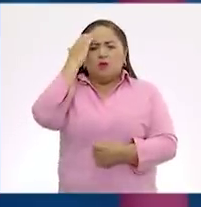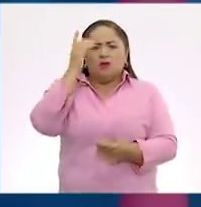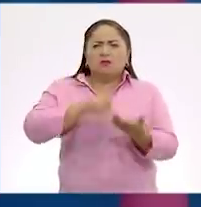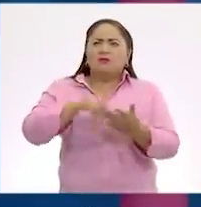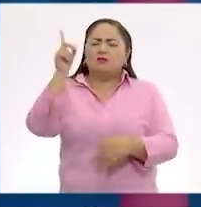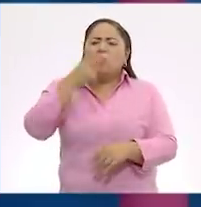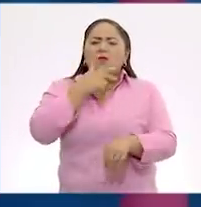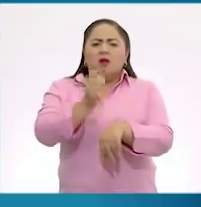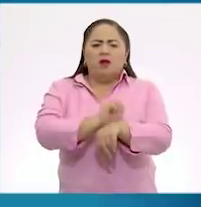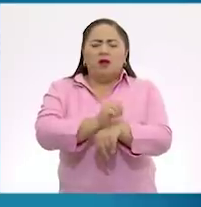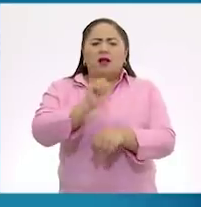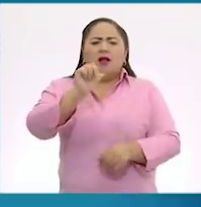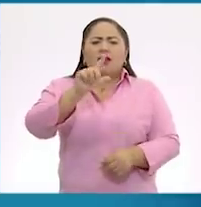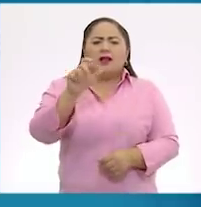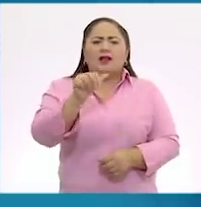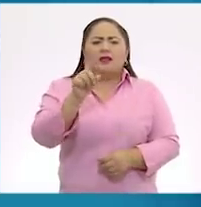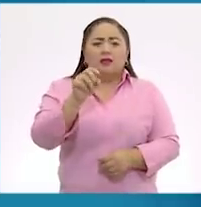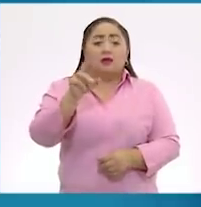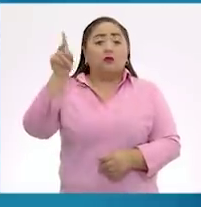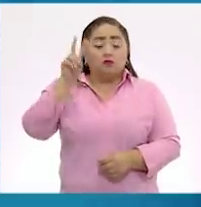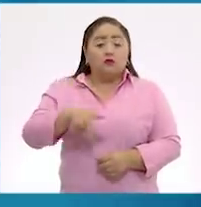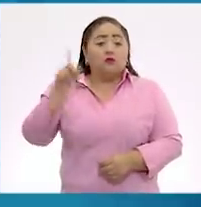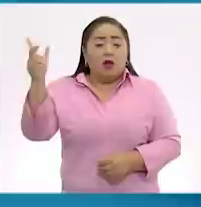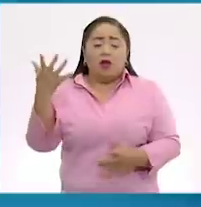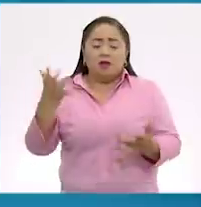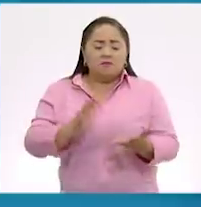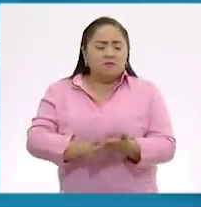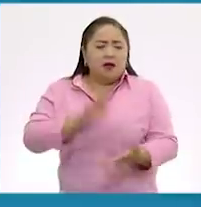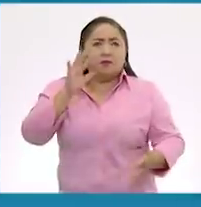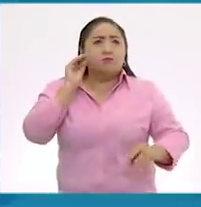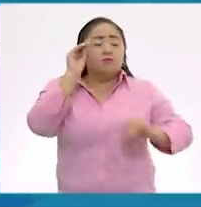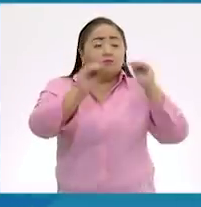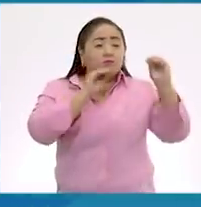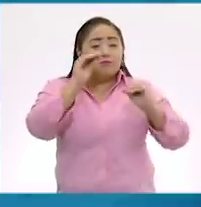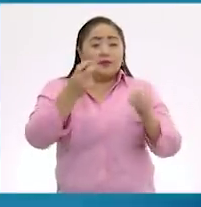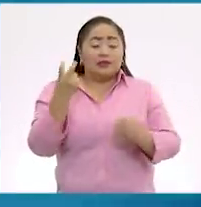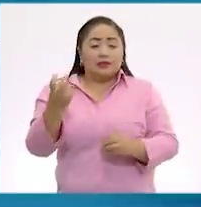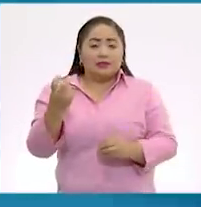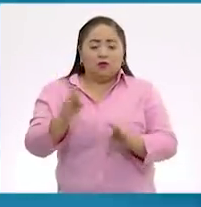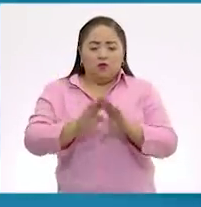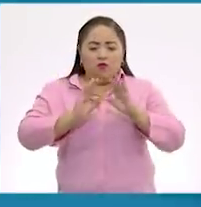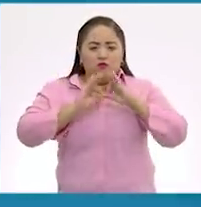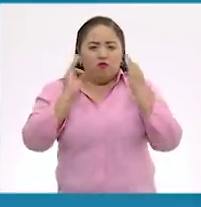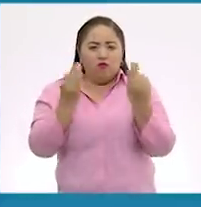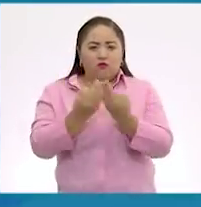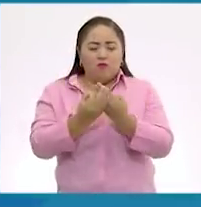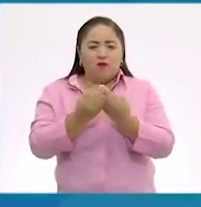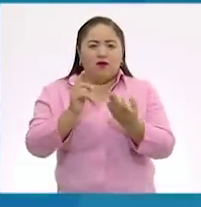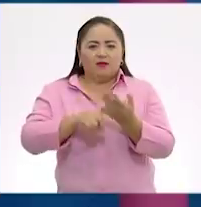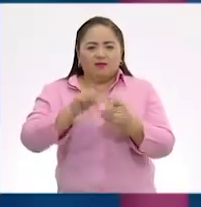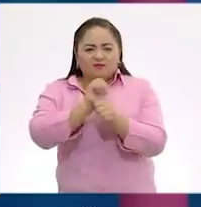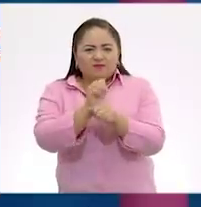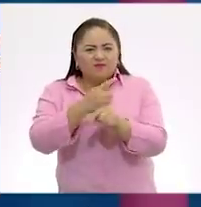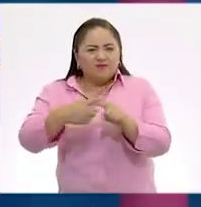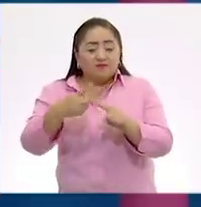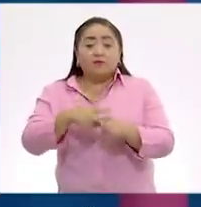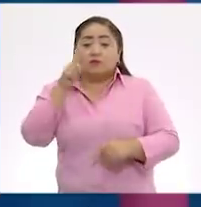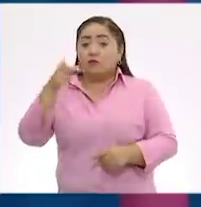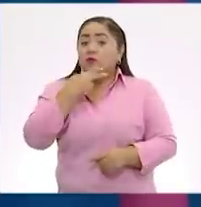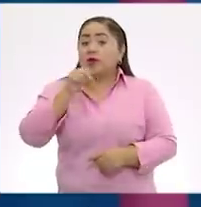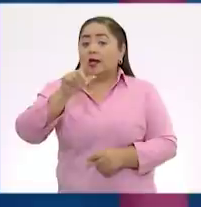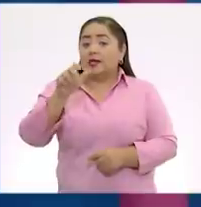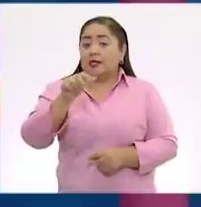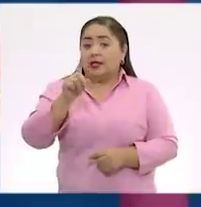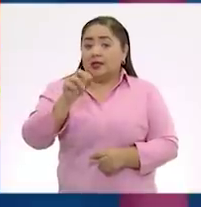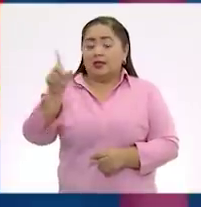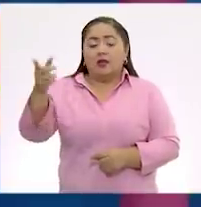artista Alexander Calder, quien ha sido el mayor exponente de esta forma de expresión artística. Alexander Calder